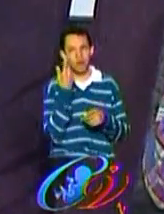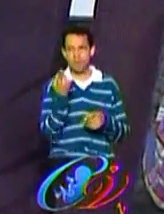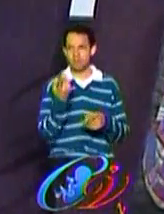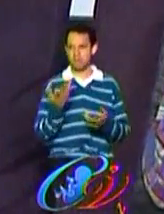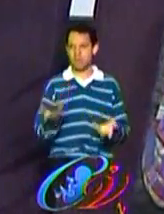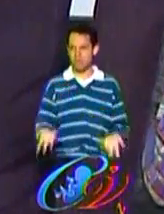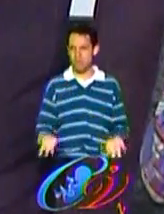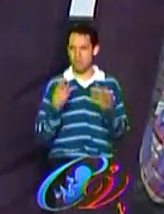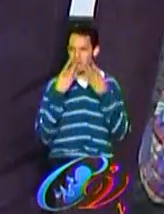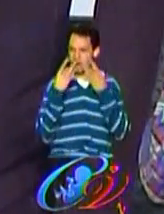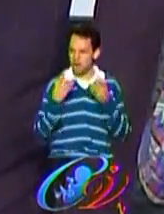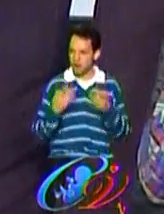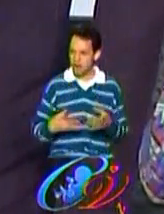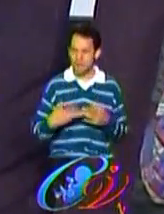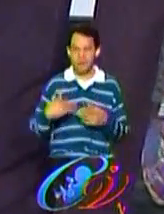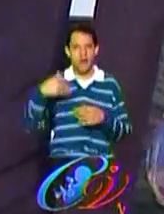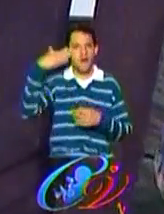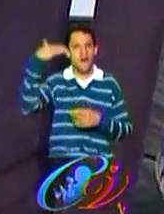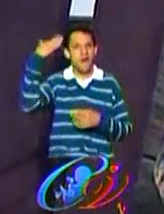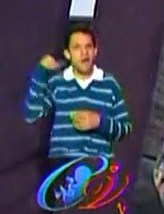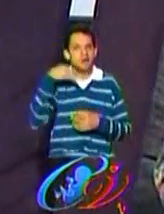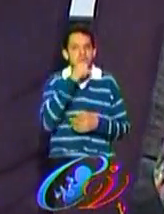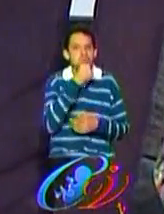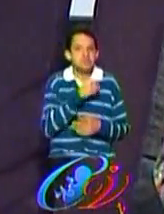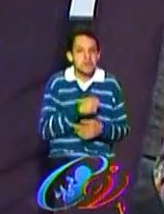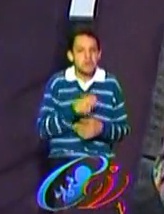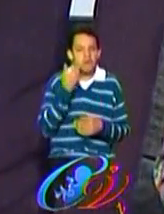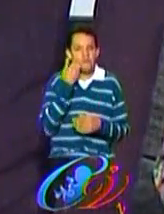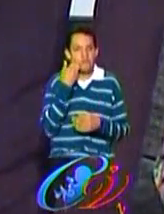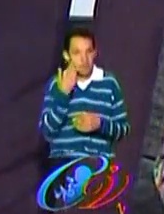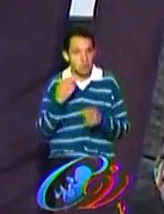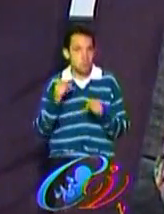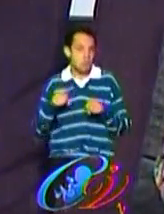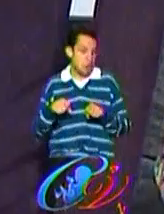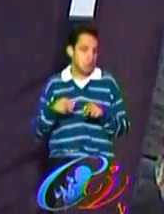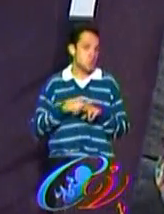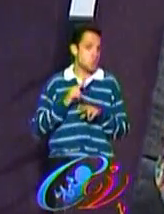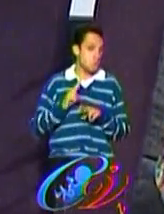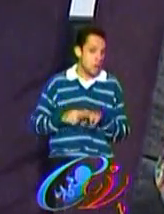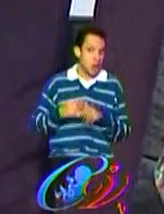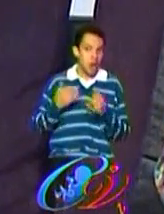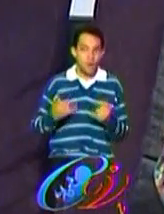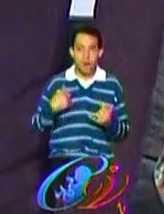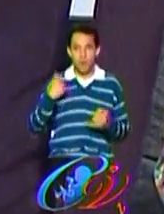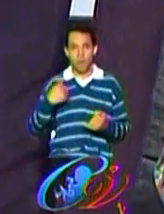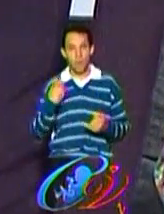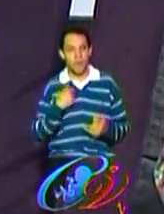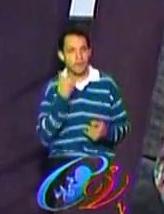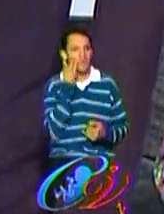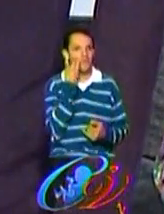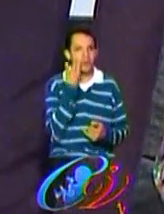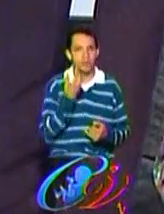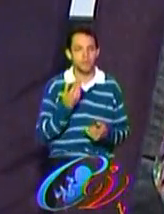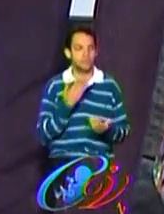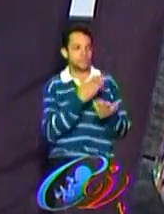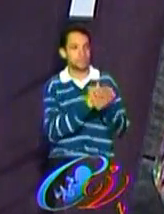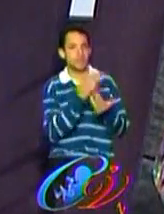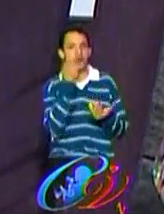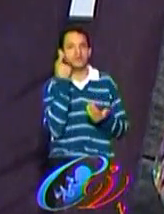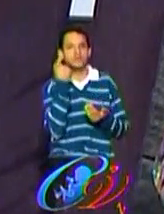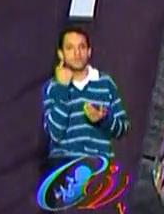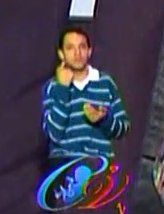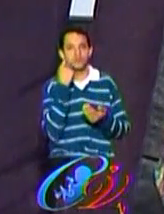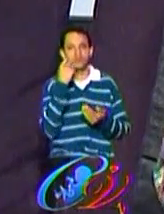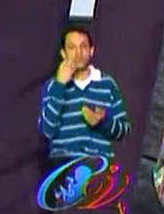más graves que eran enfermedades de adultos. En días pasados iba a pasar ronda a un hospital infantil, una niña de 8 años